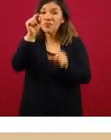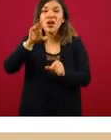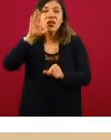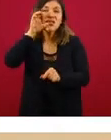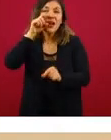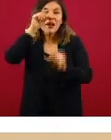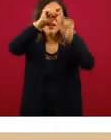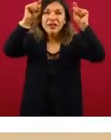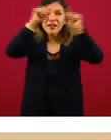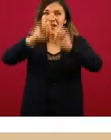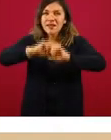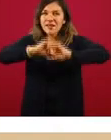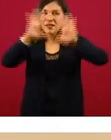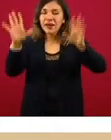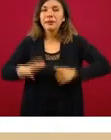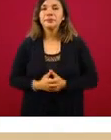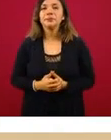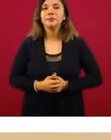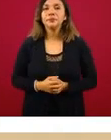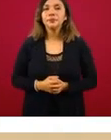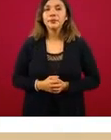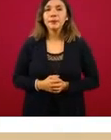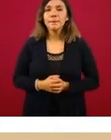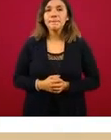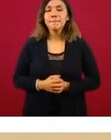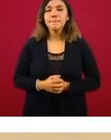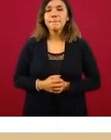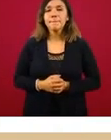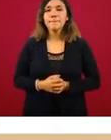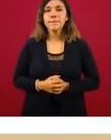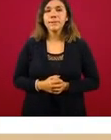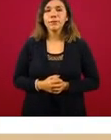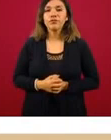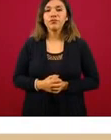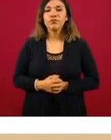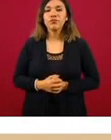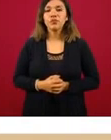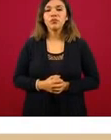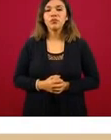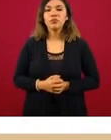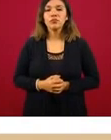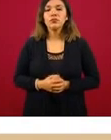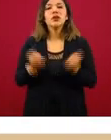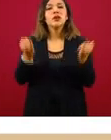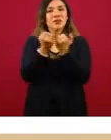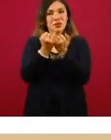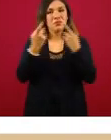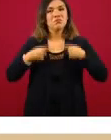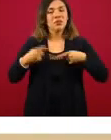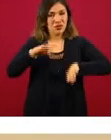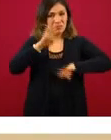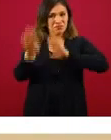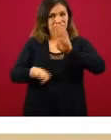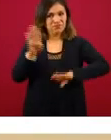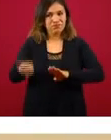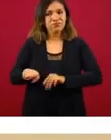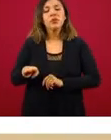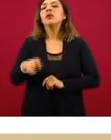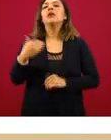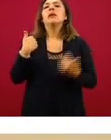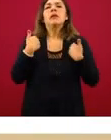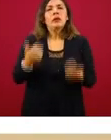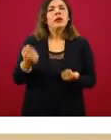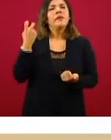naranja claro. La siguiente diapositiva, que también tiene que ver con las defunciones, vemos ahora la